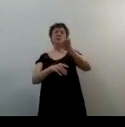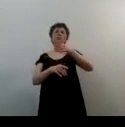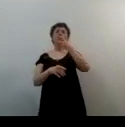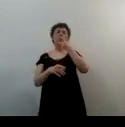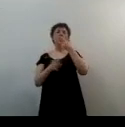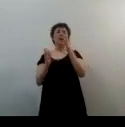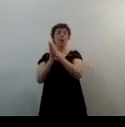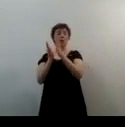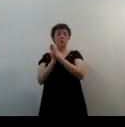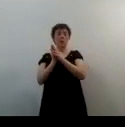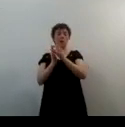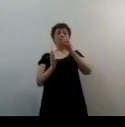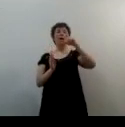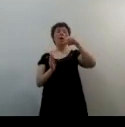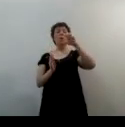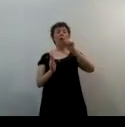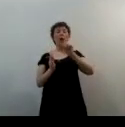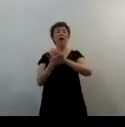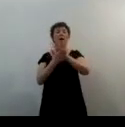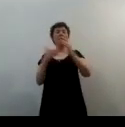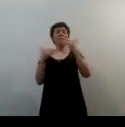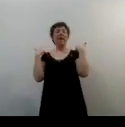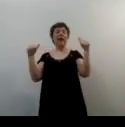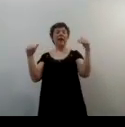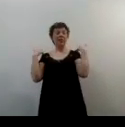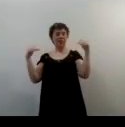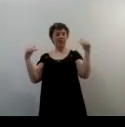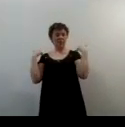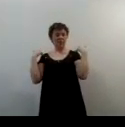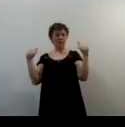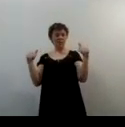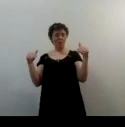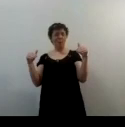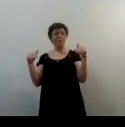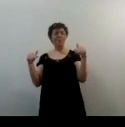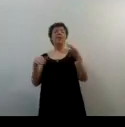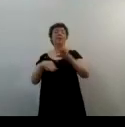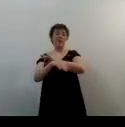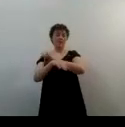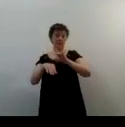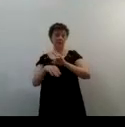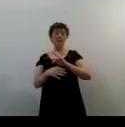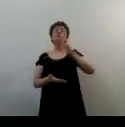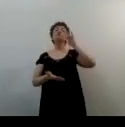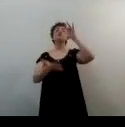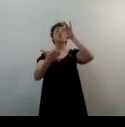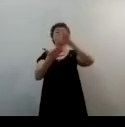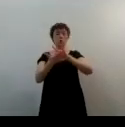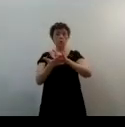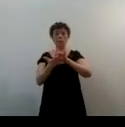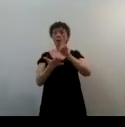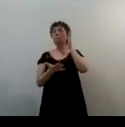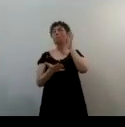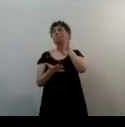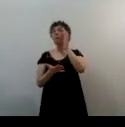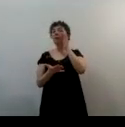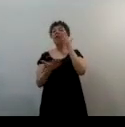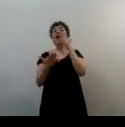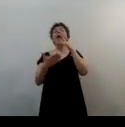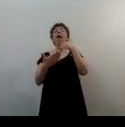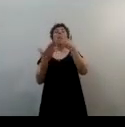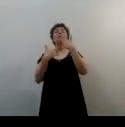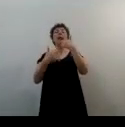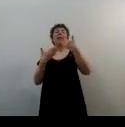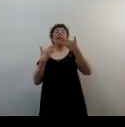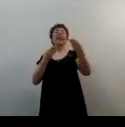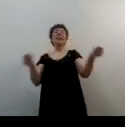Paula hablando de ejercicio y de diabetes. Y otro día, por lo que tengo entendido, se va a hablar de intercambios, de raciones, de